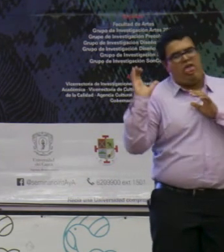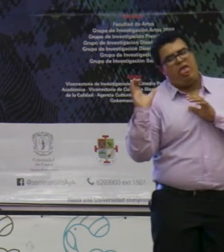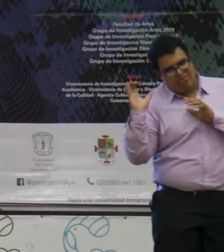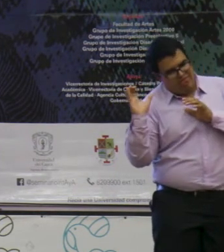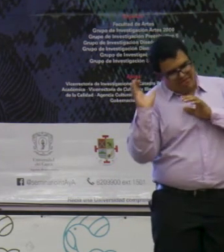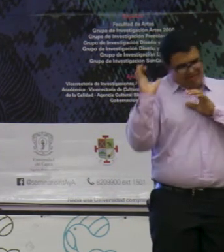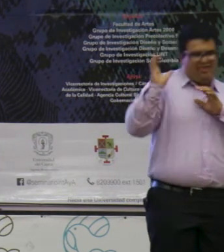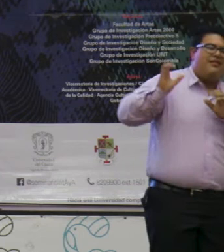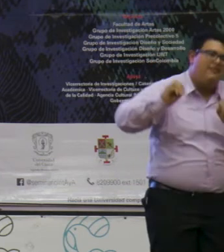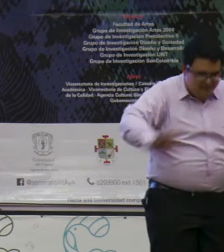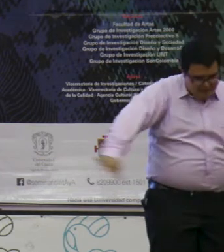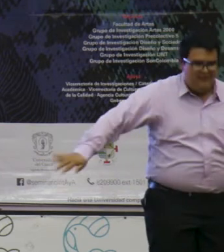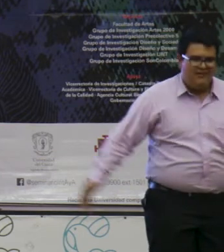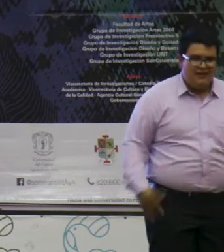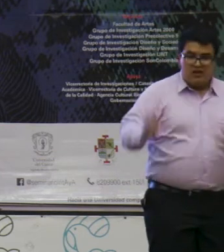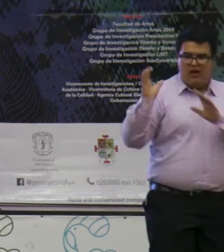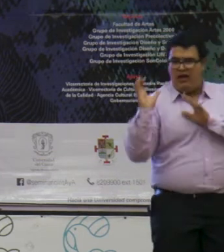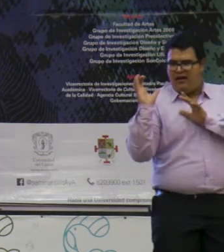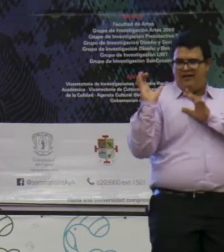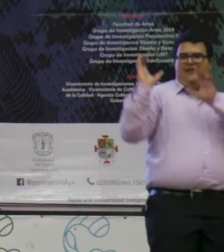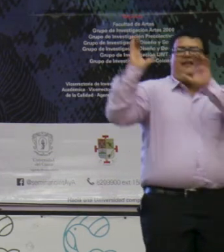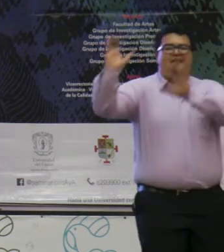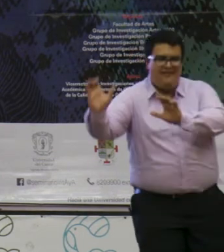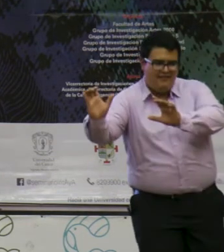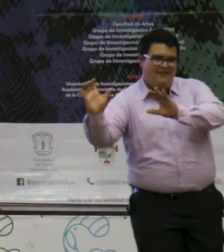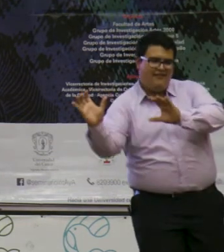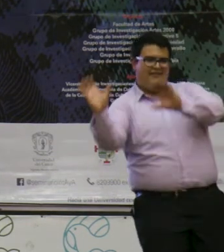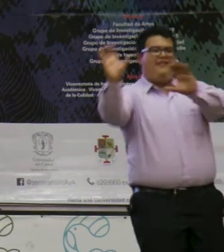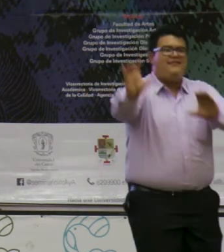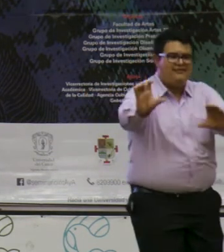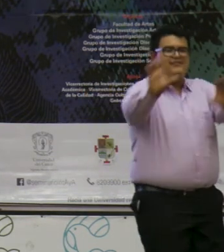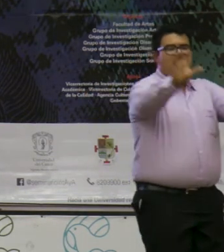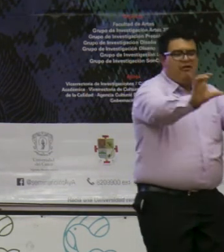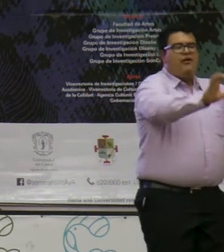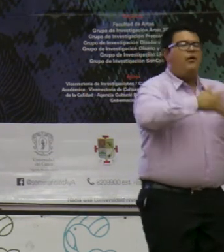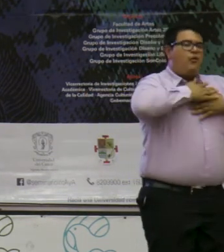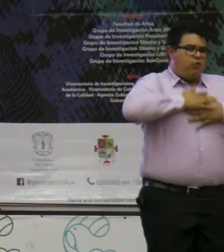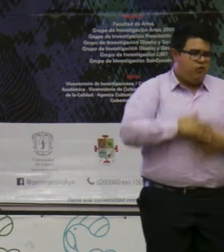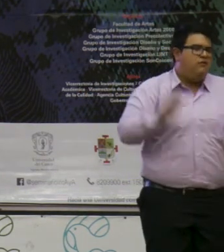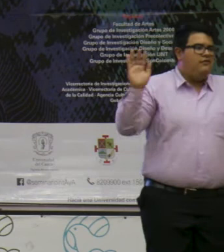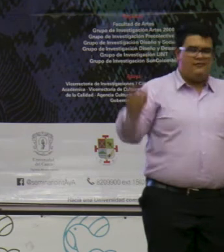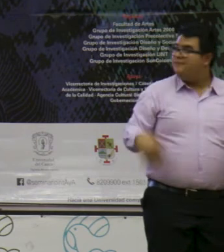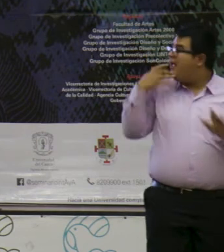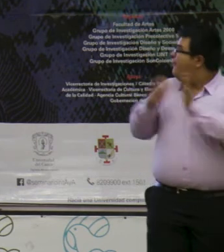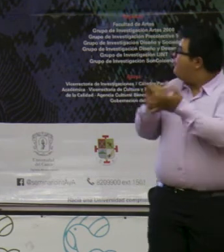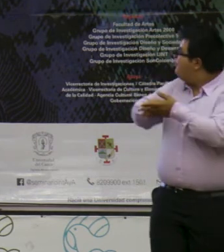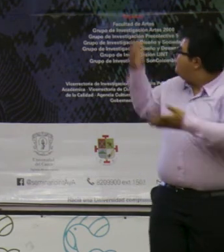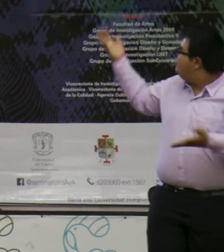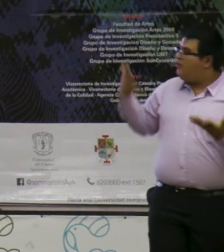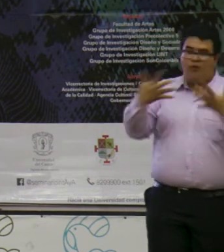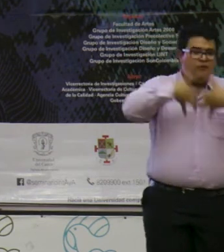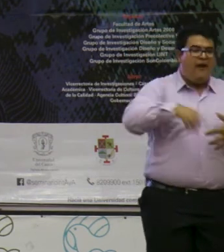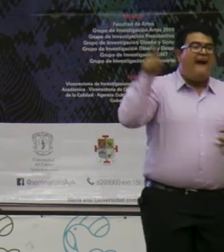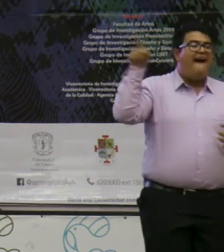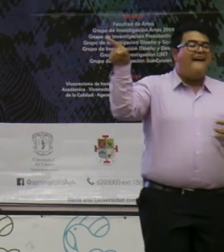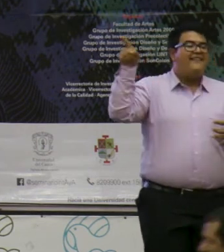problema. Le damos, o sea, pase, la damos y rompemos roca. Miren lo que les decía, por ejemplo, las perspectivas anatómicas de Oriente. Es una